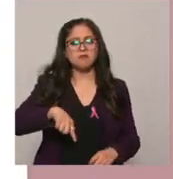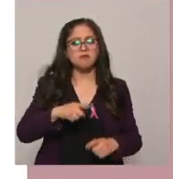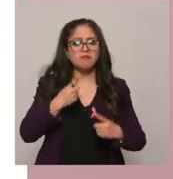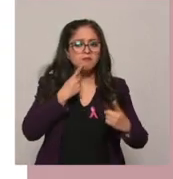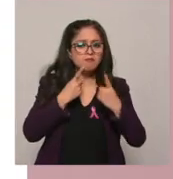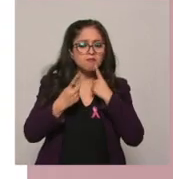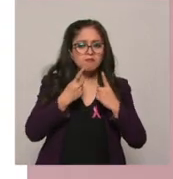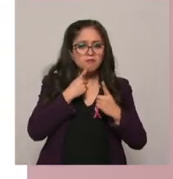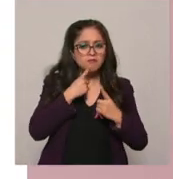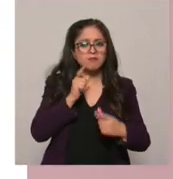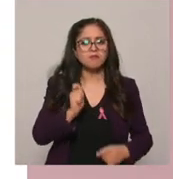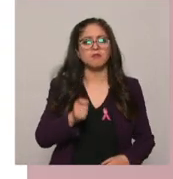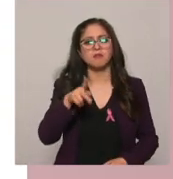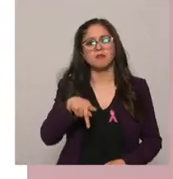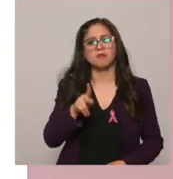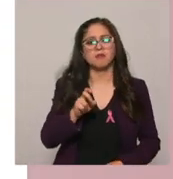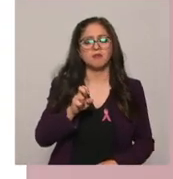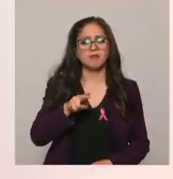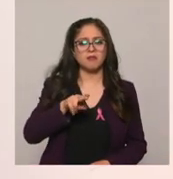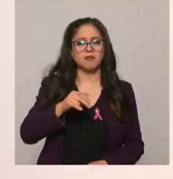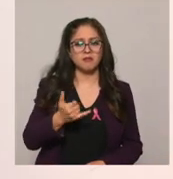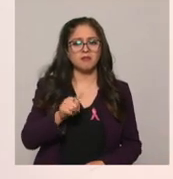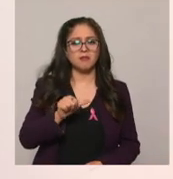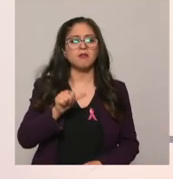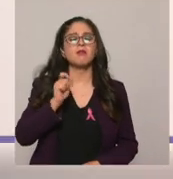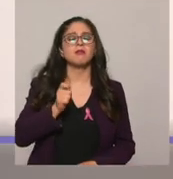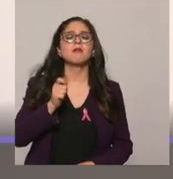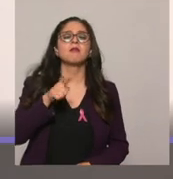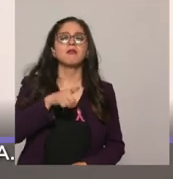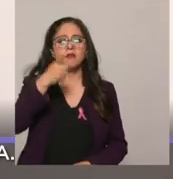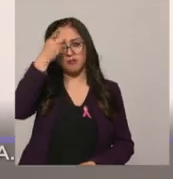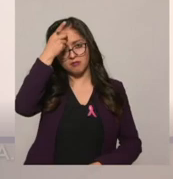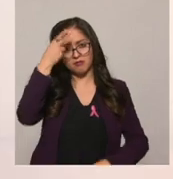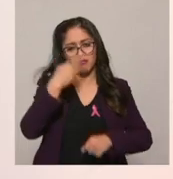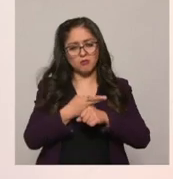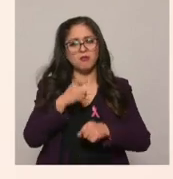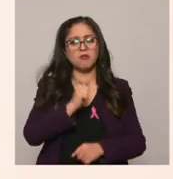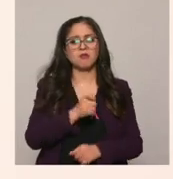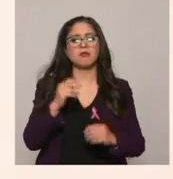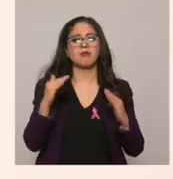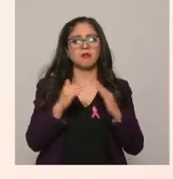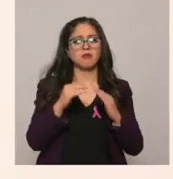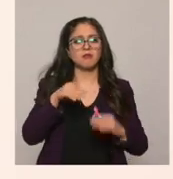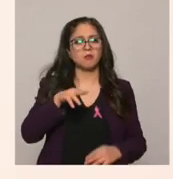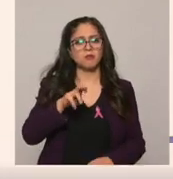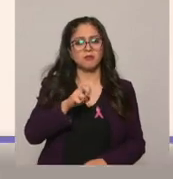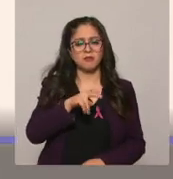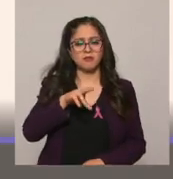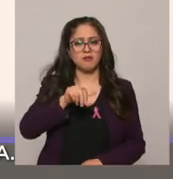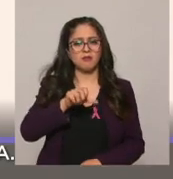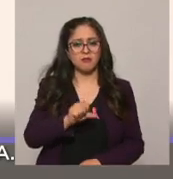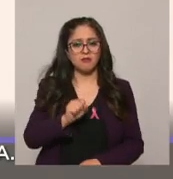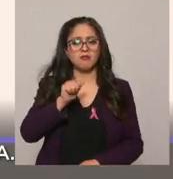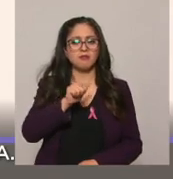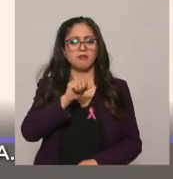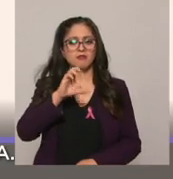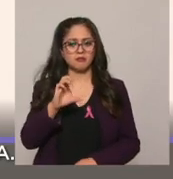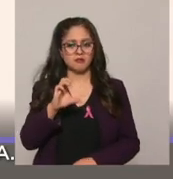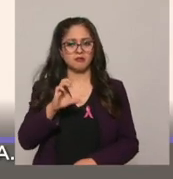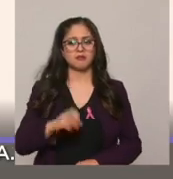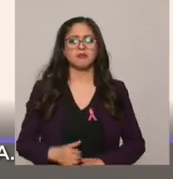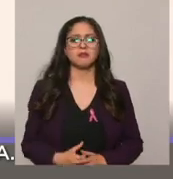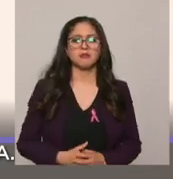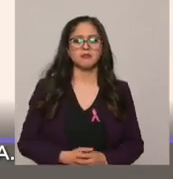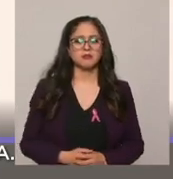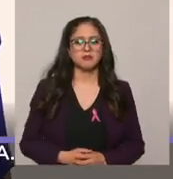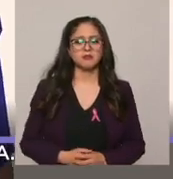análisis y debate a Kenia Citlali Cuevas Fuentes, directora ejecutiva, Casa de las Muñecas Tiresias AC. Bienvenida.